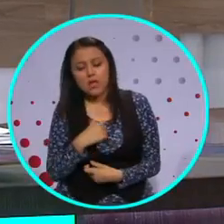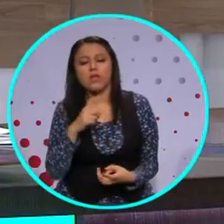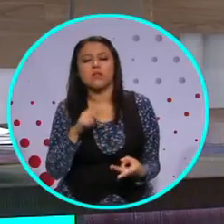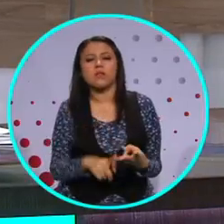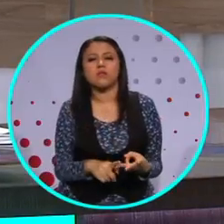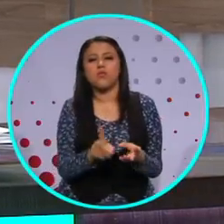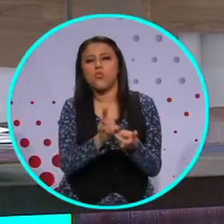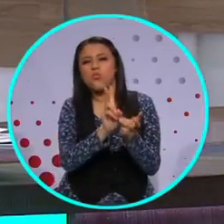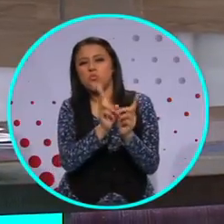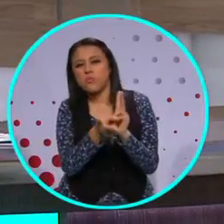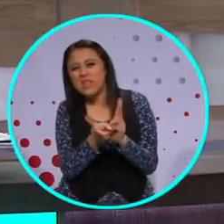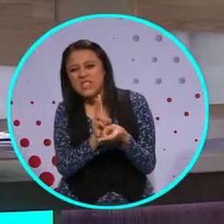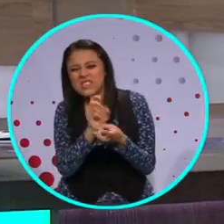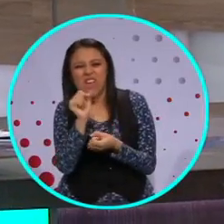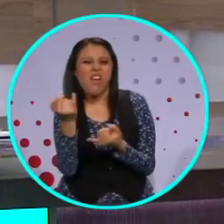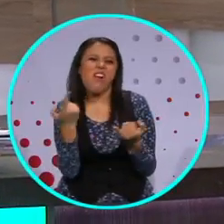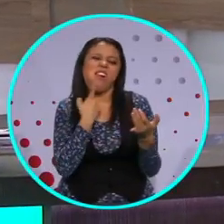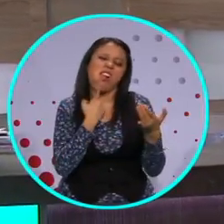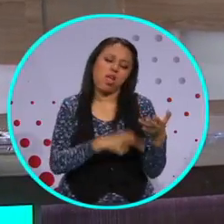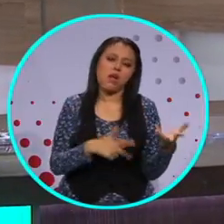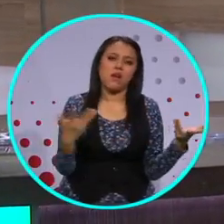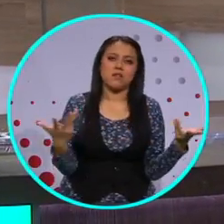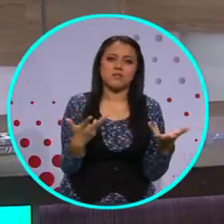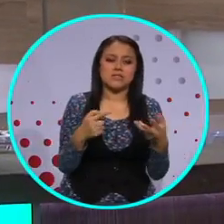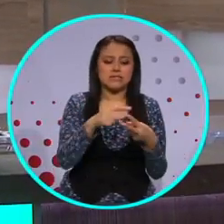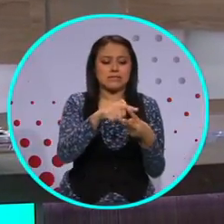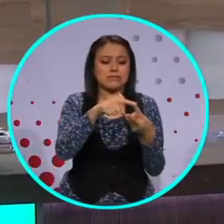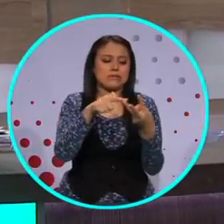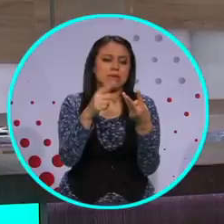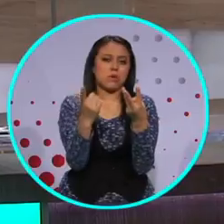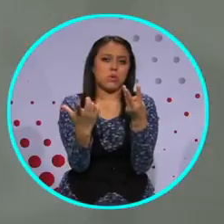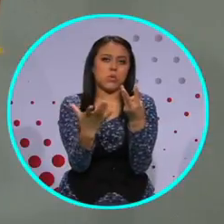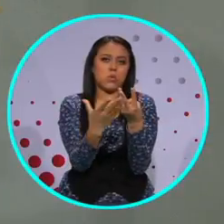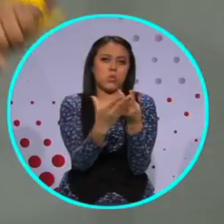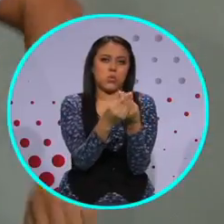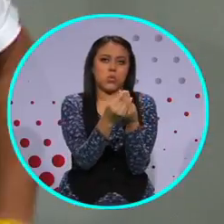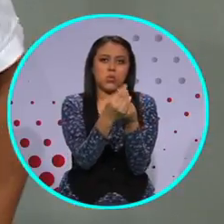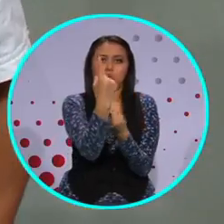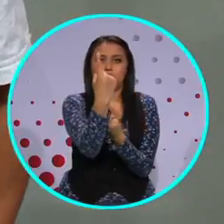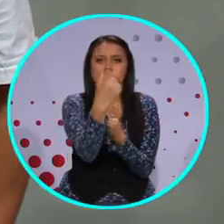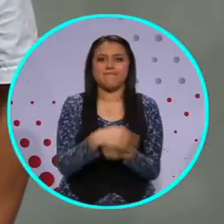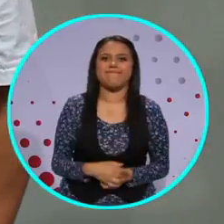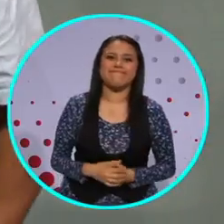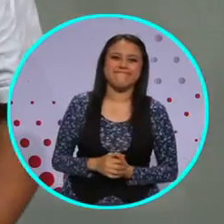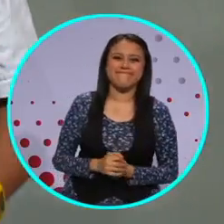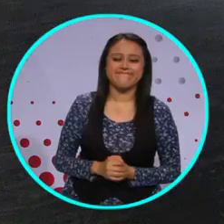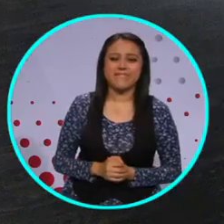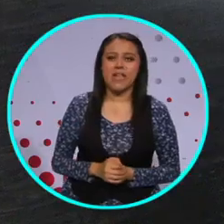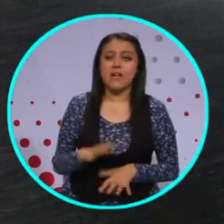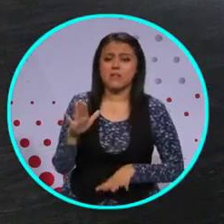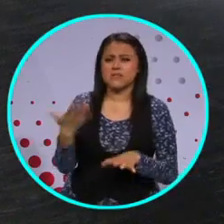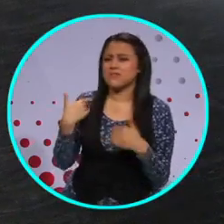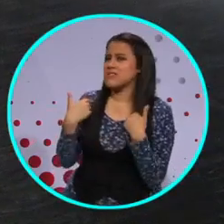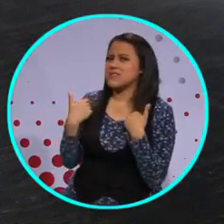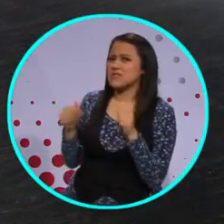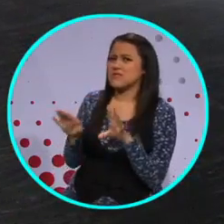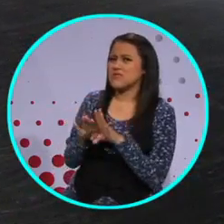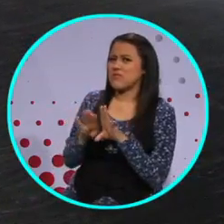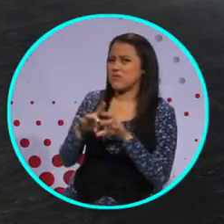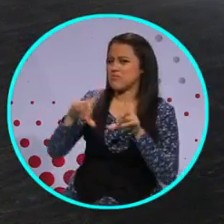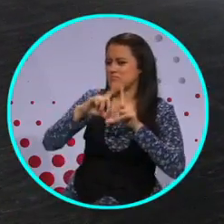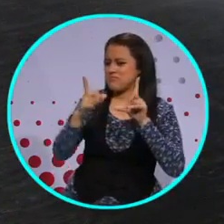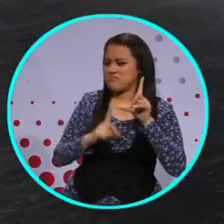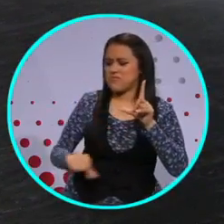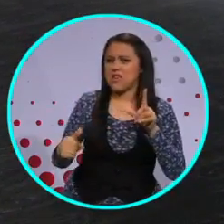vecina un poco quejosa lleve las tres notas se la estoy dejando aquí es de que no lo entiendo y está a nivel república estuve